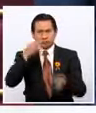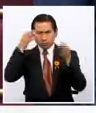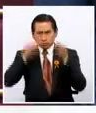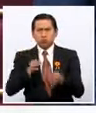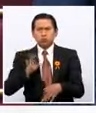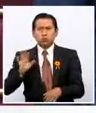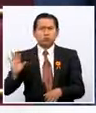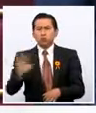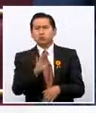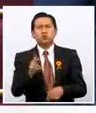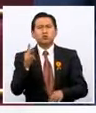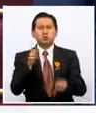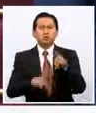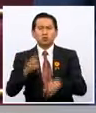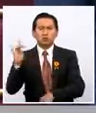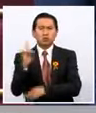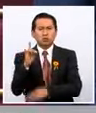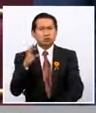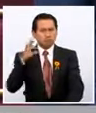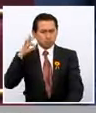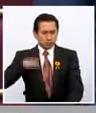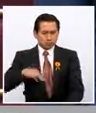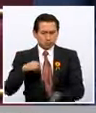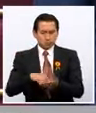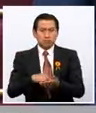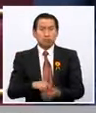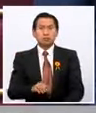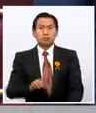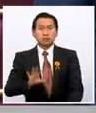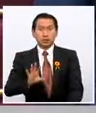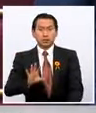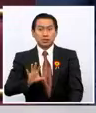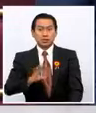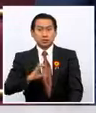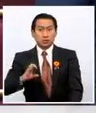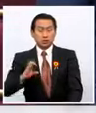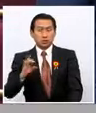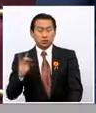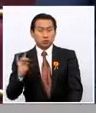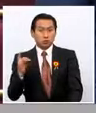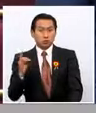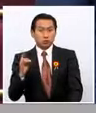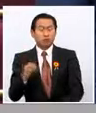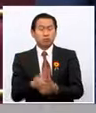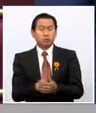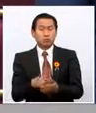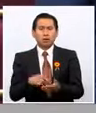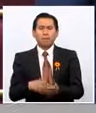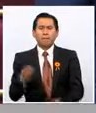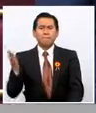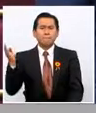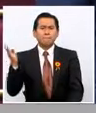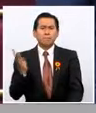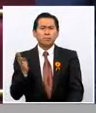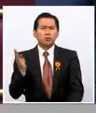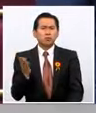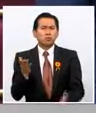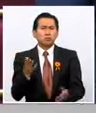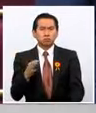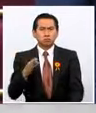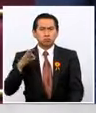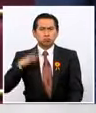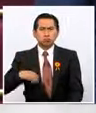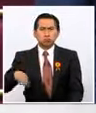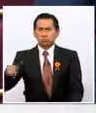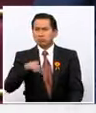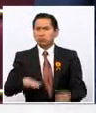bolivianos que consiste en 500 bolivianos un bono que beneficiará a